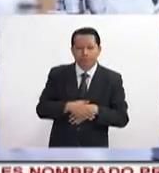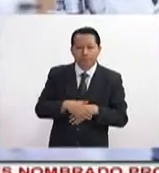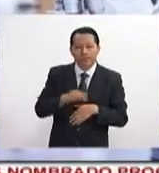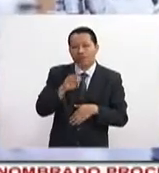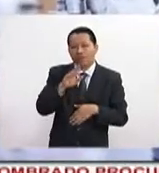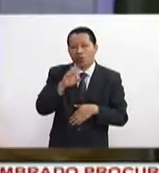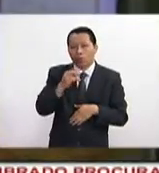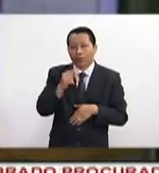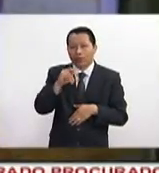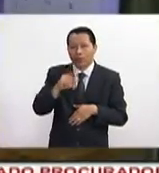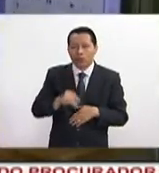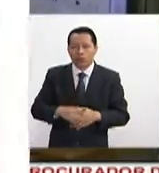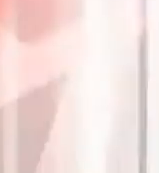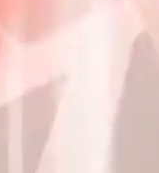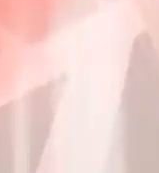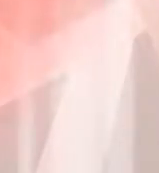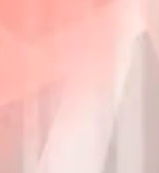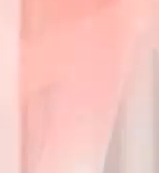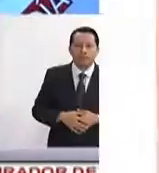Flor Hurtado.